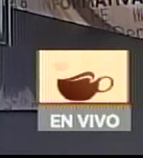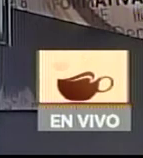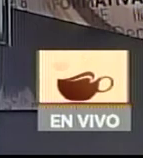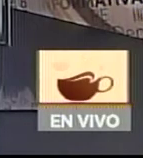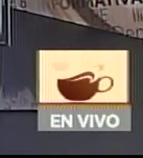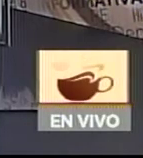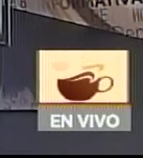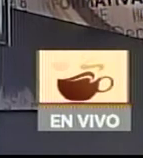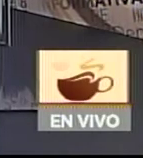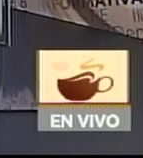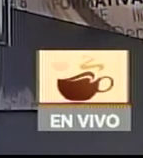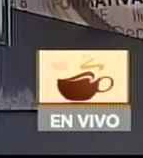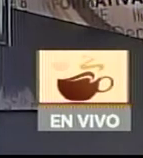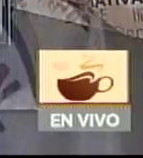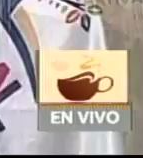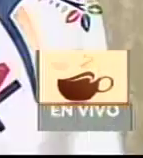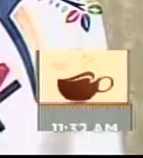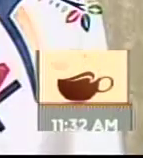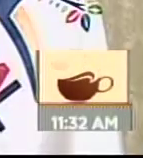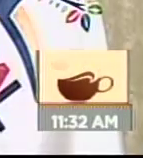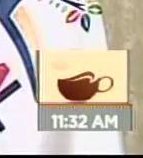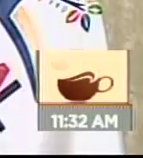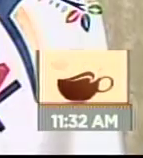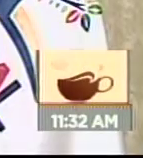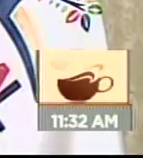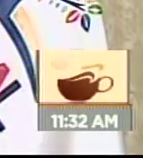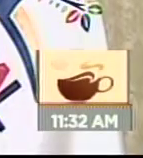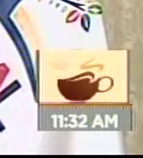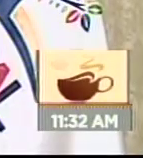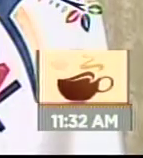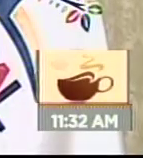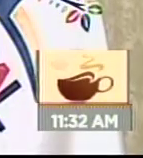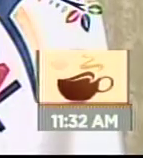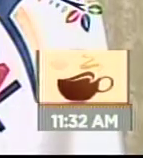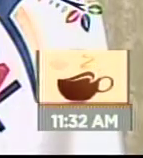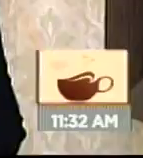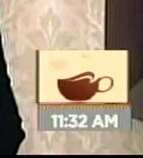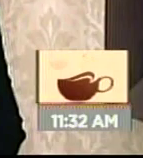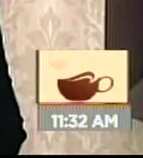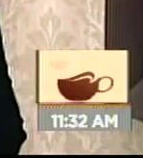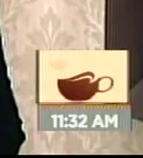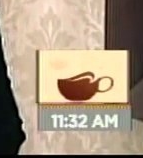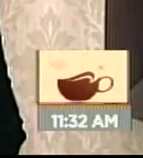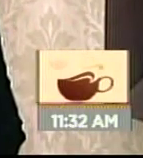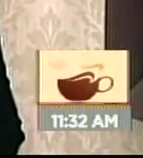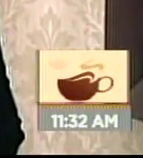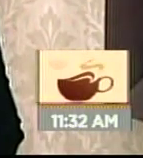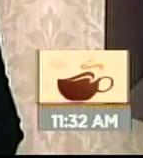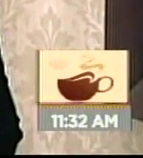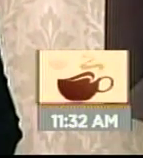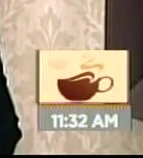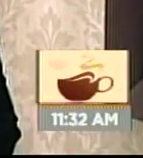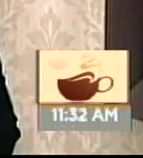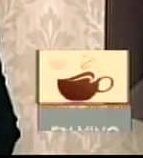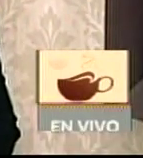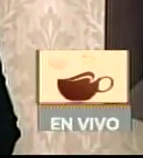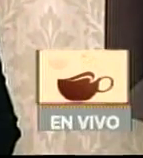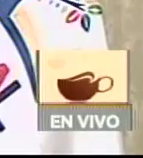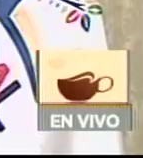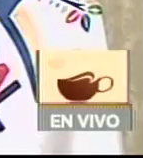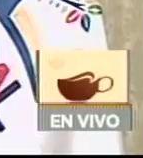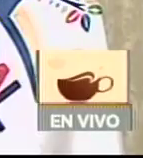pero regresamos nuevamente a la cancillería de este fin de semana de los 120 países que asistieron a esta